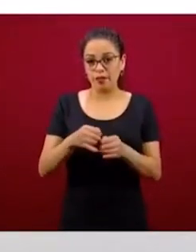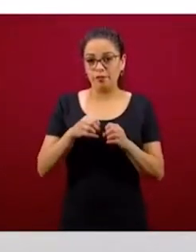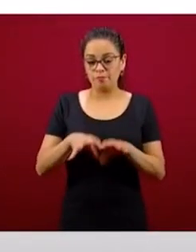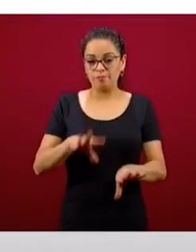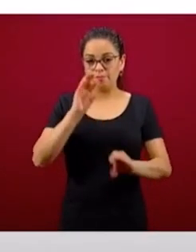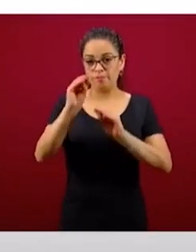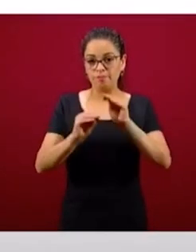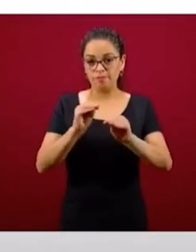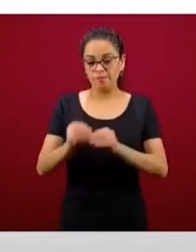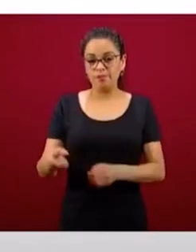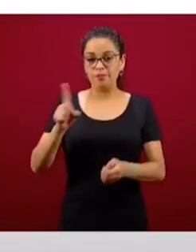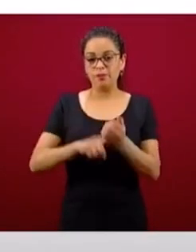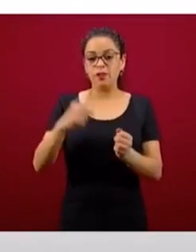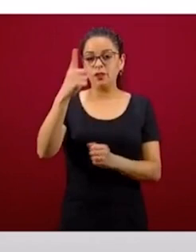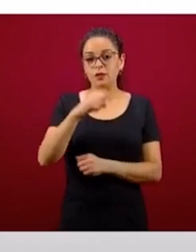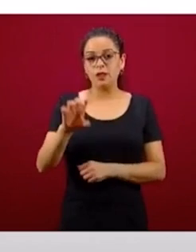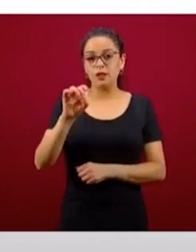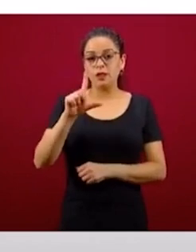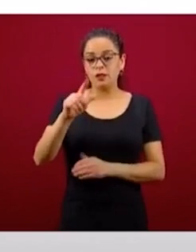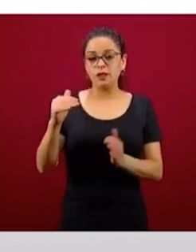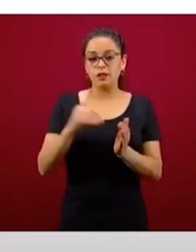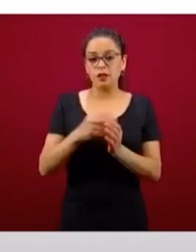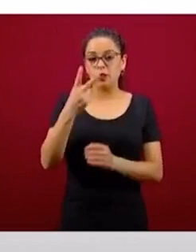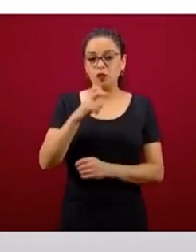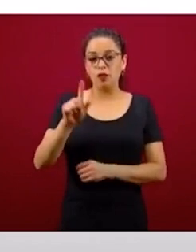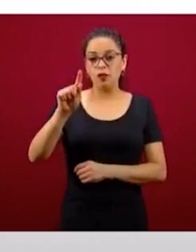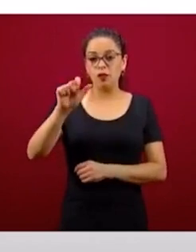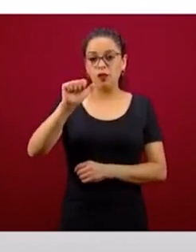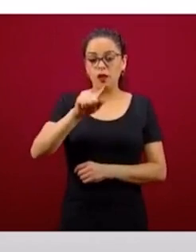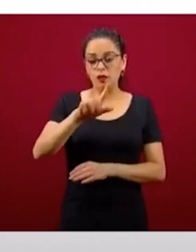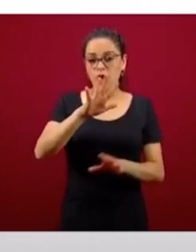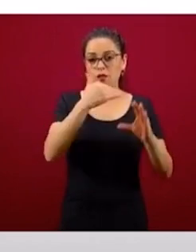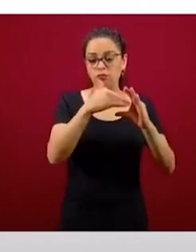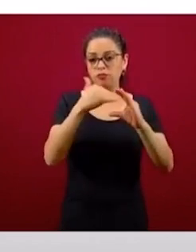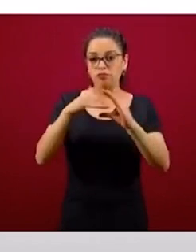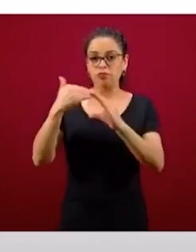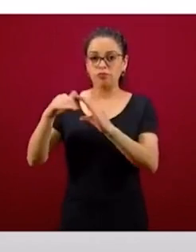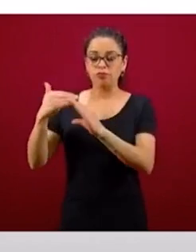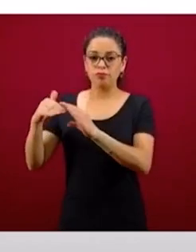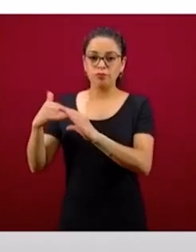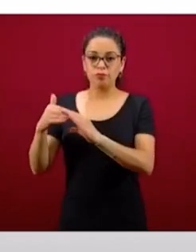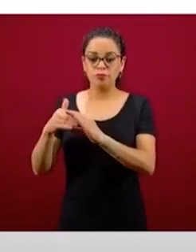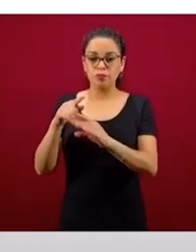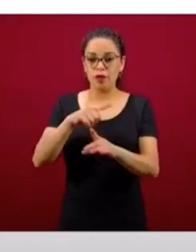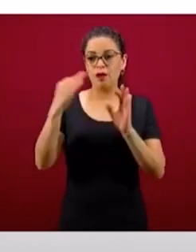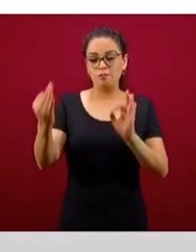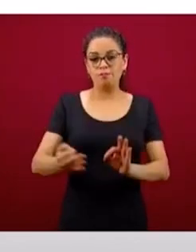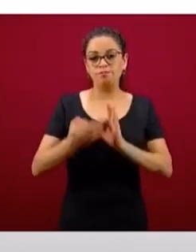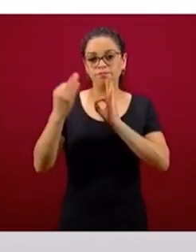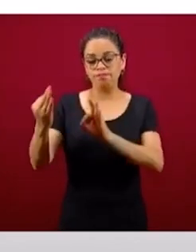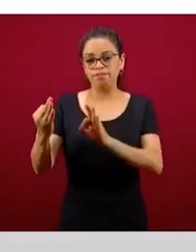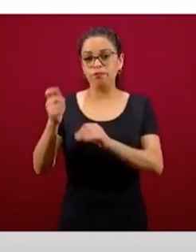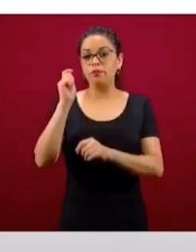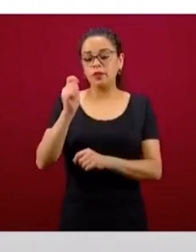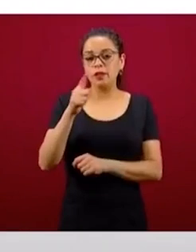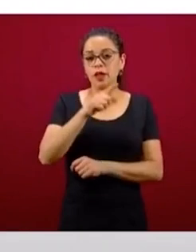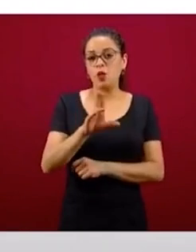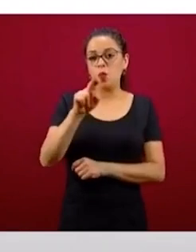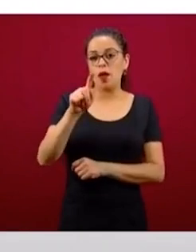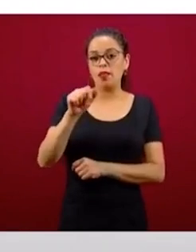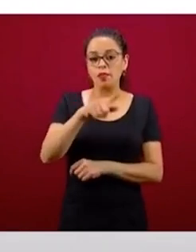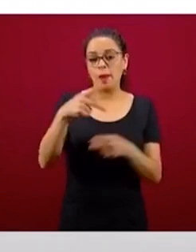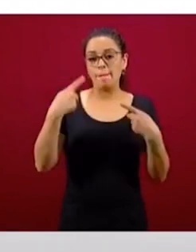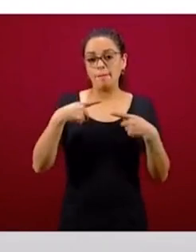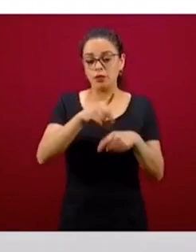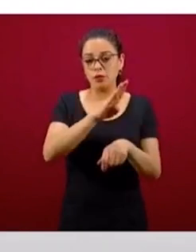137 mil 276 transferencias realizadas directamente a las cuentas de los beneficiarios a través